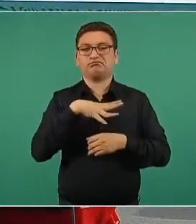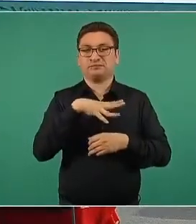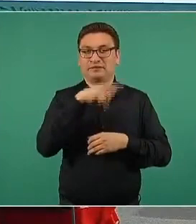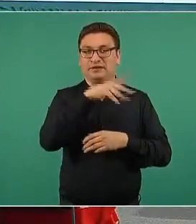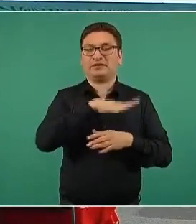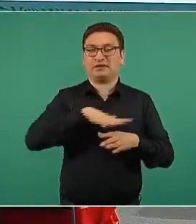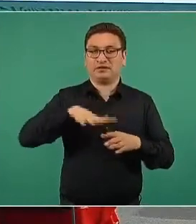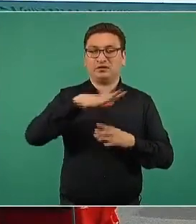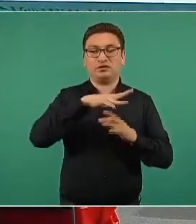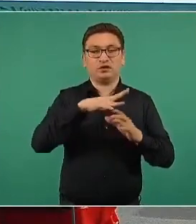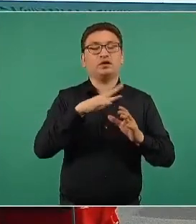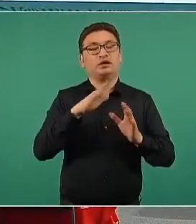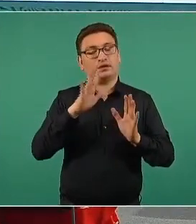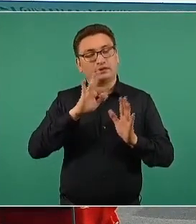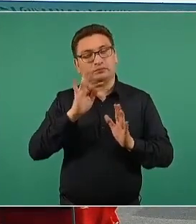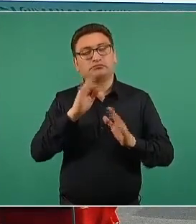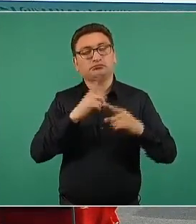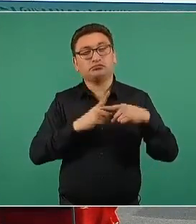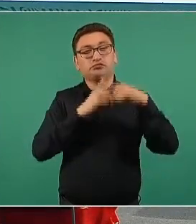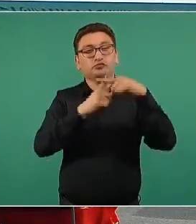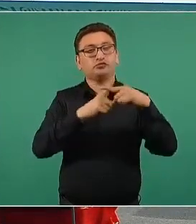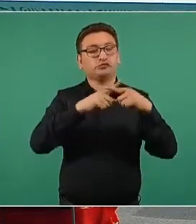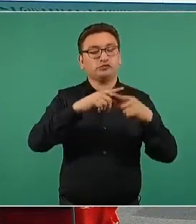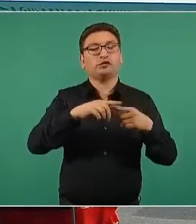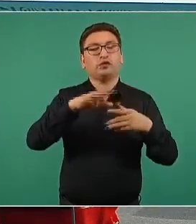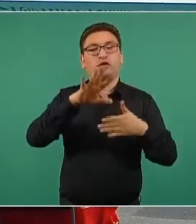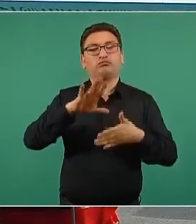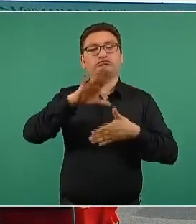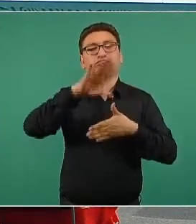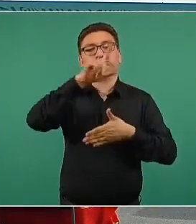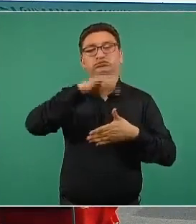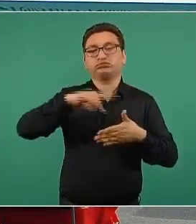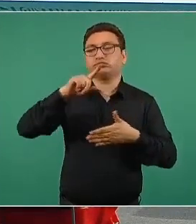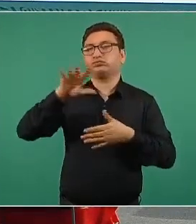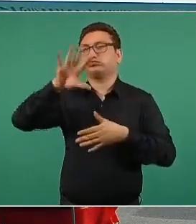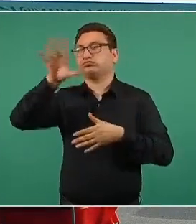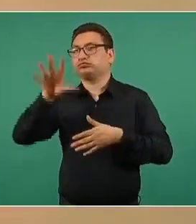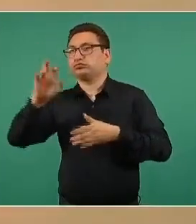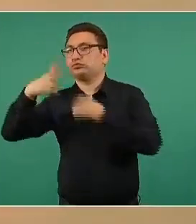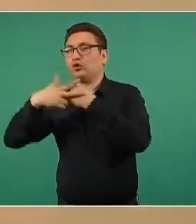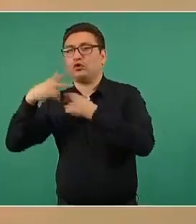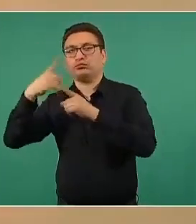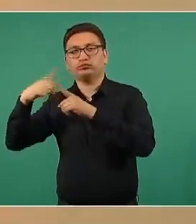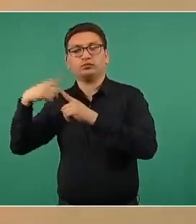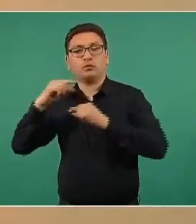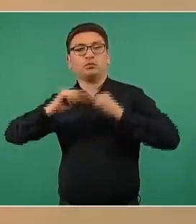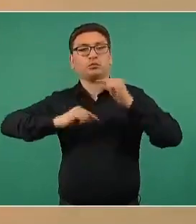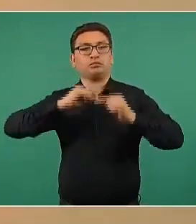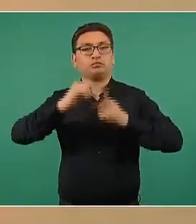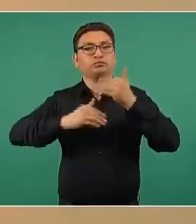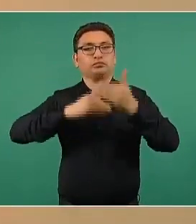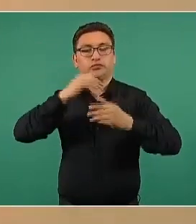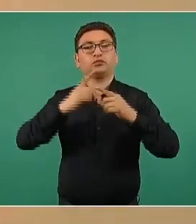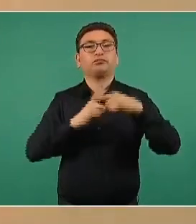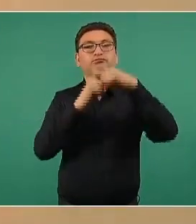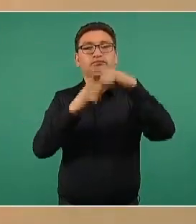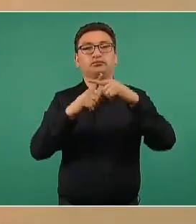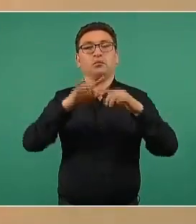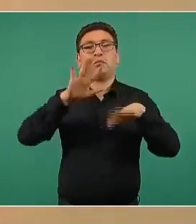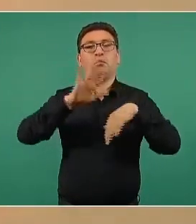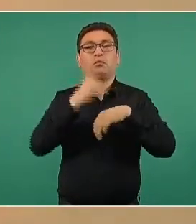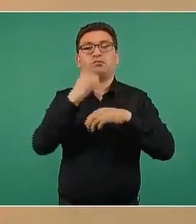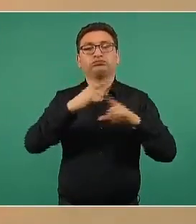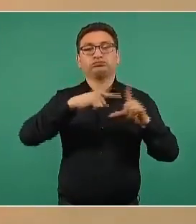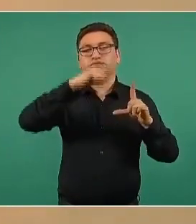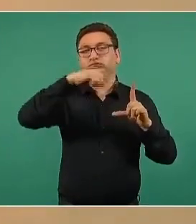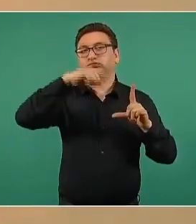situación aparentemente positiva en muchas de las regiones, en muchos de los continentes, vemos cómo empiezan las curvas a descender, pero